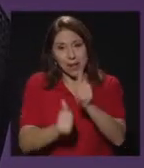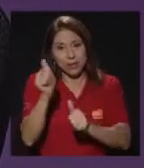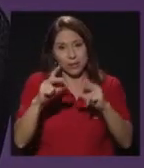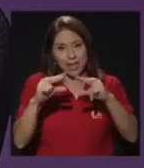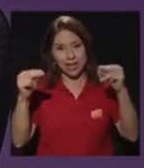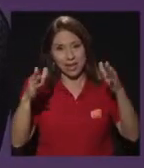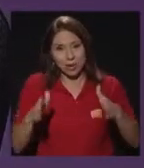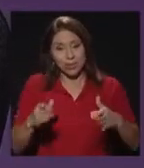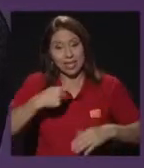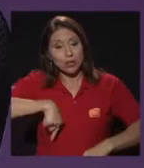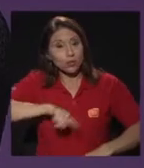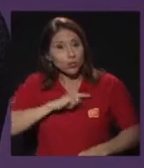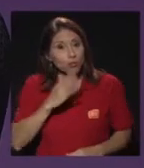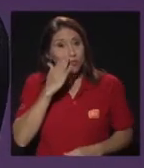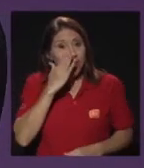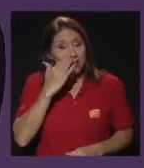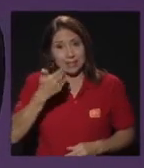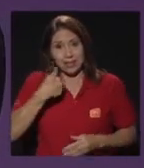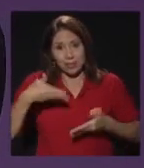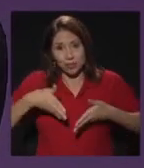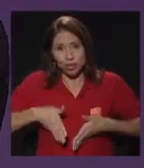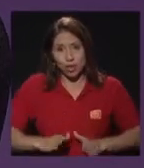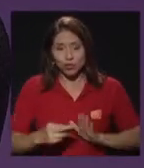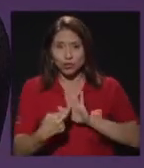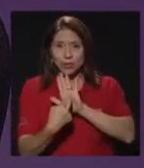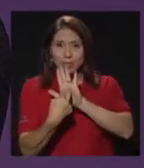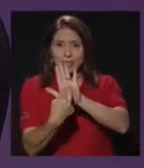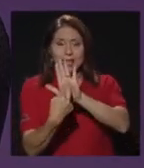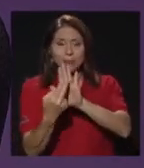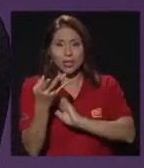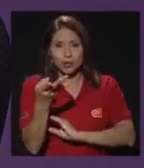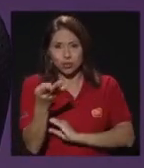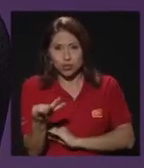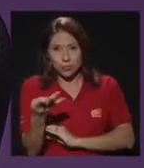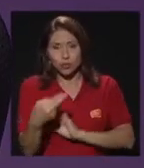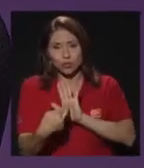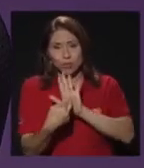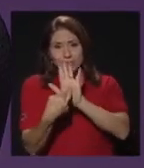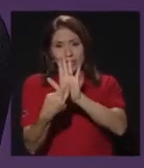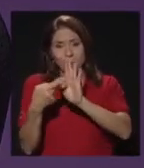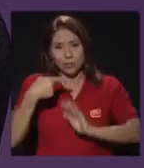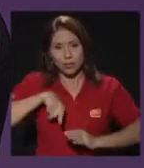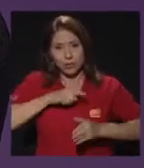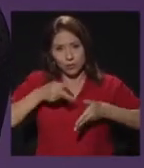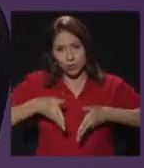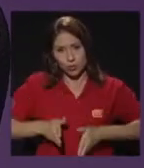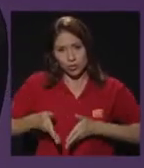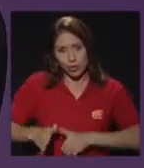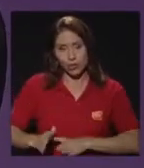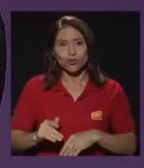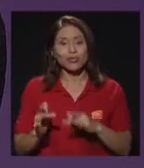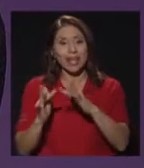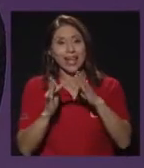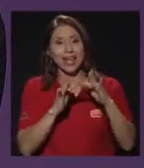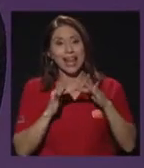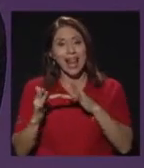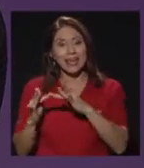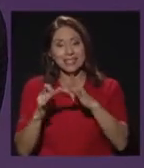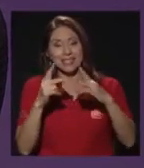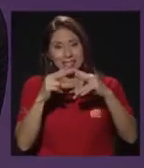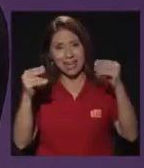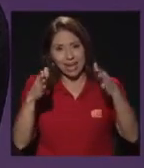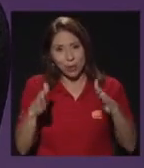madres, tenemos hijos, representamos a nuestros esposos, representamos a nuestros hijos, ¿verdad? Enlace Nicaragüense